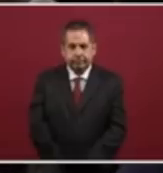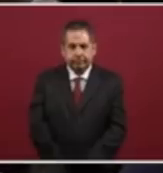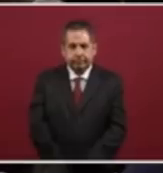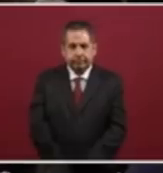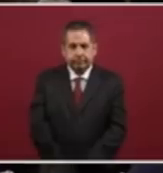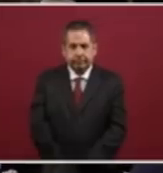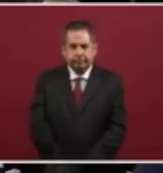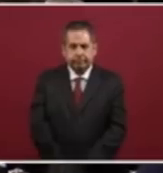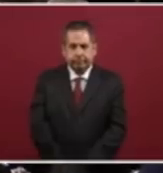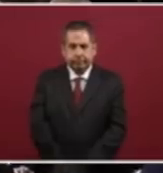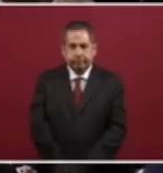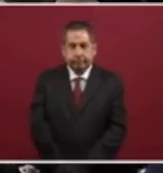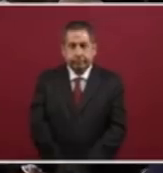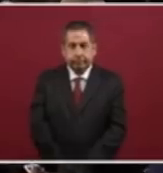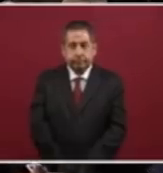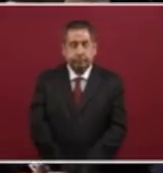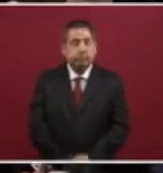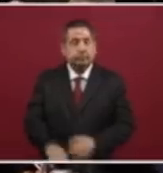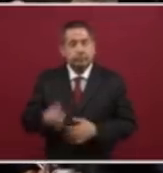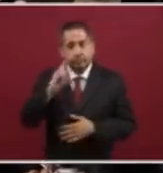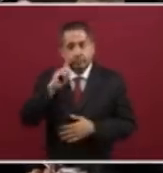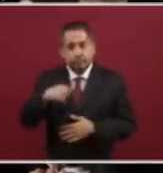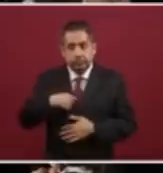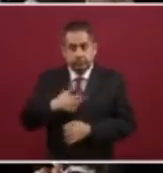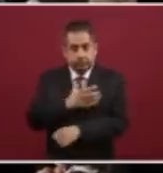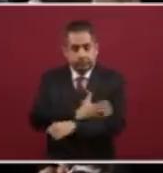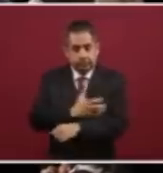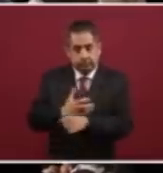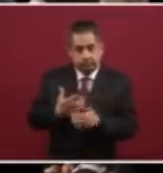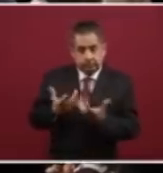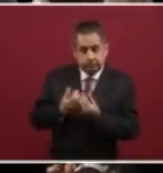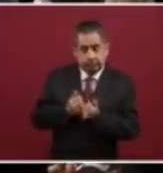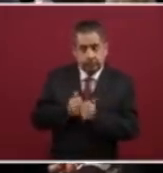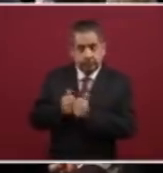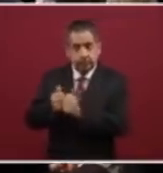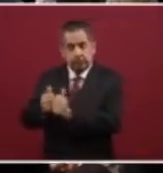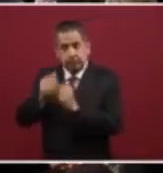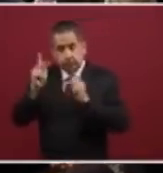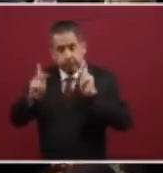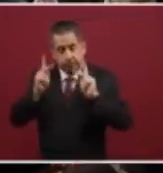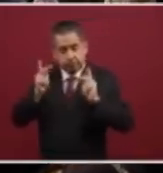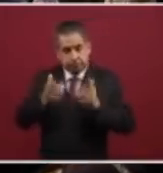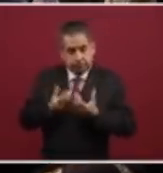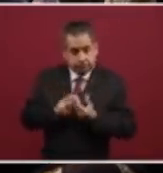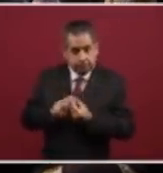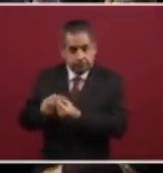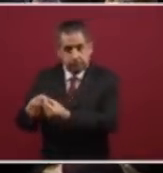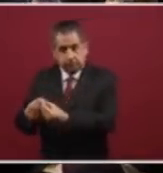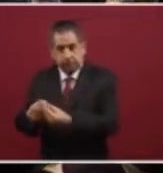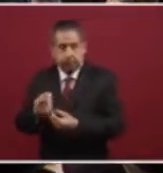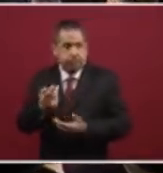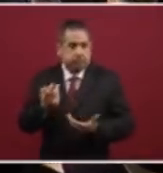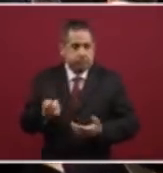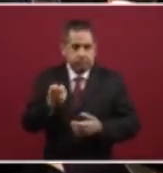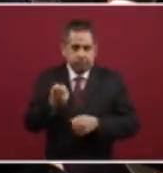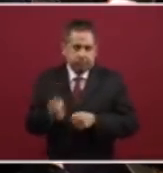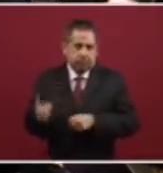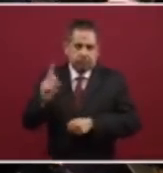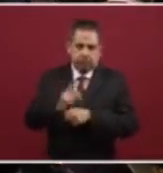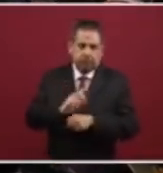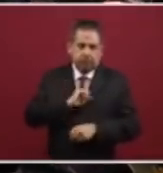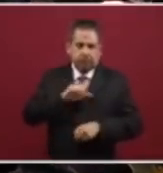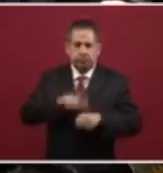y yo los voy a acompañar a nuestros visitantes por este día tan